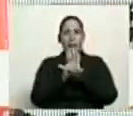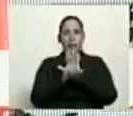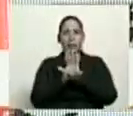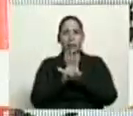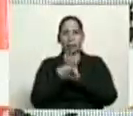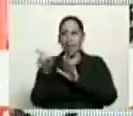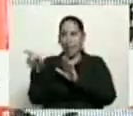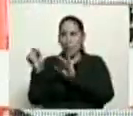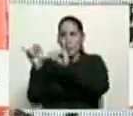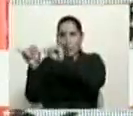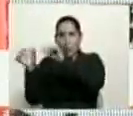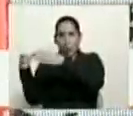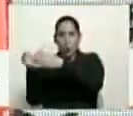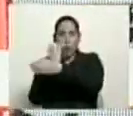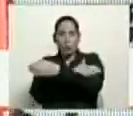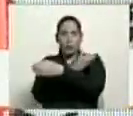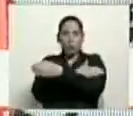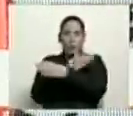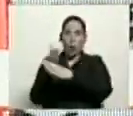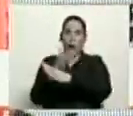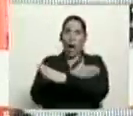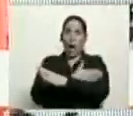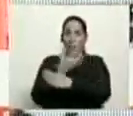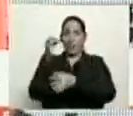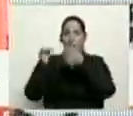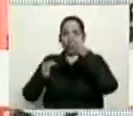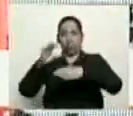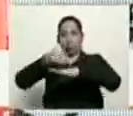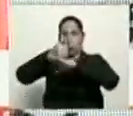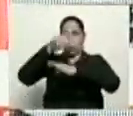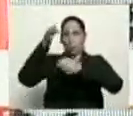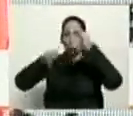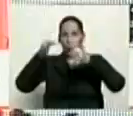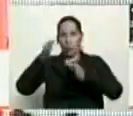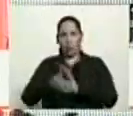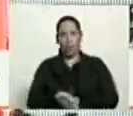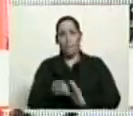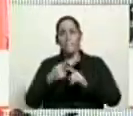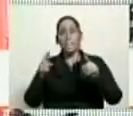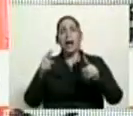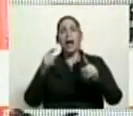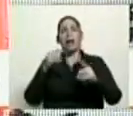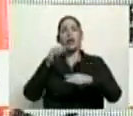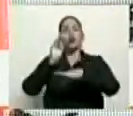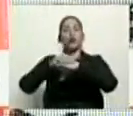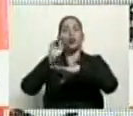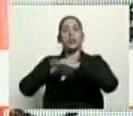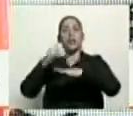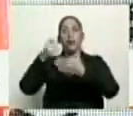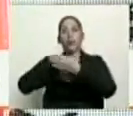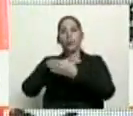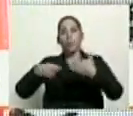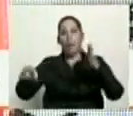ellos ante el Tribunal Supremo, a la ley de los consejos comunales, para solicitar la nulidad de esas leyes.